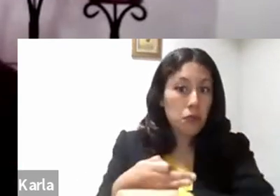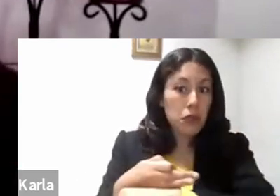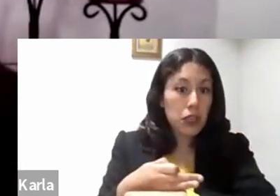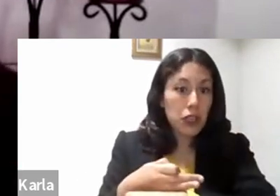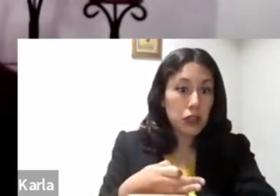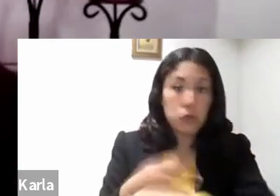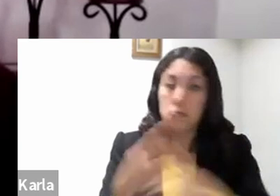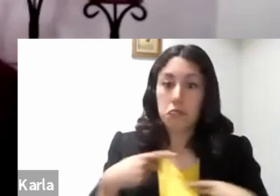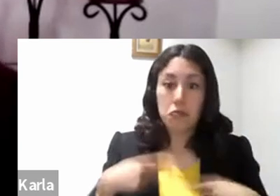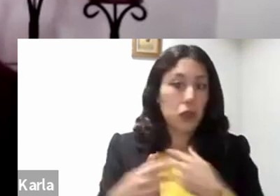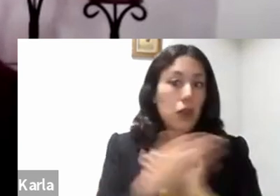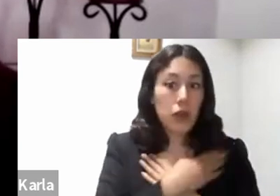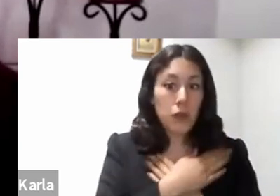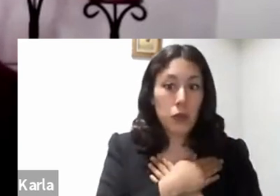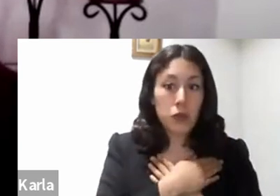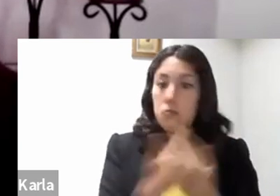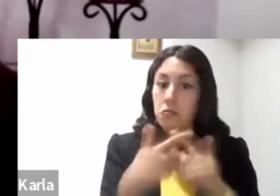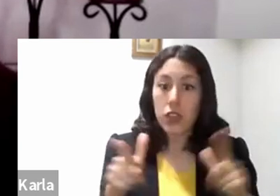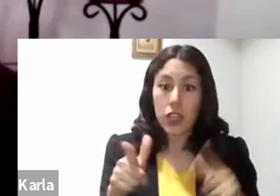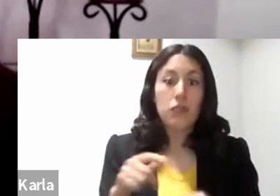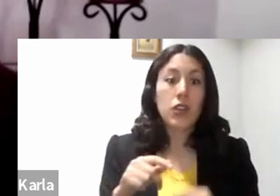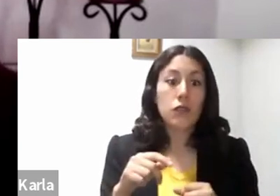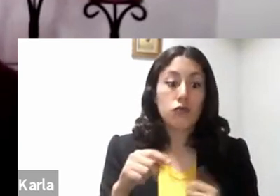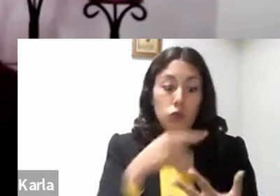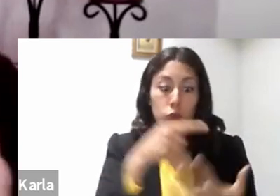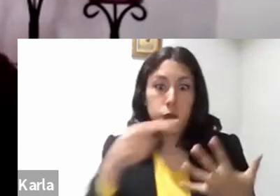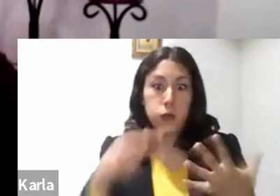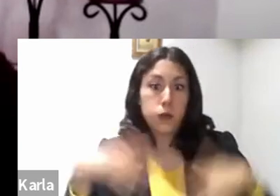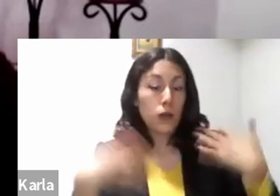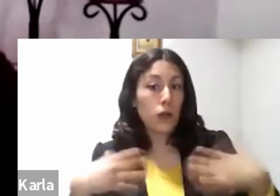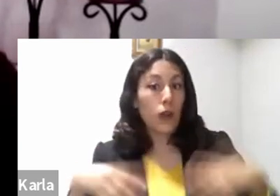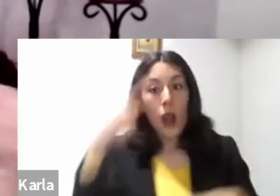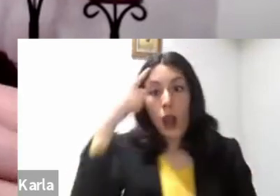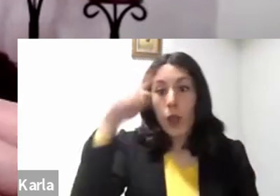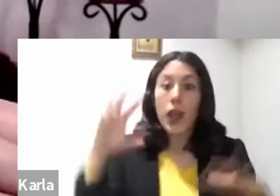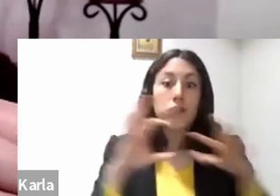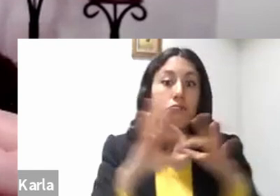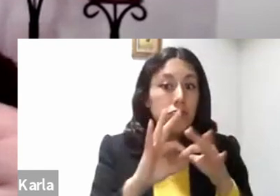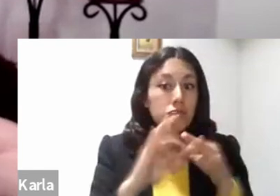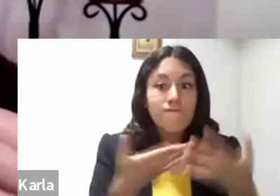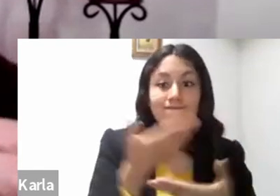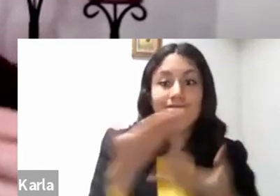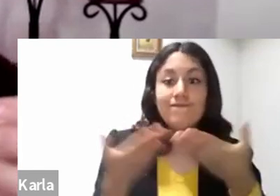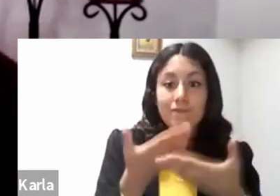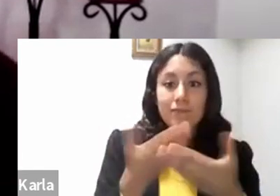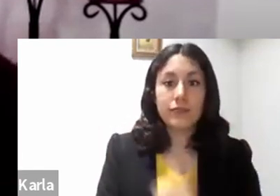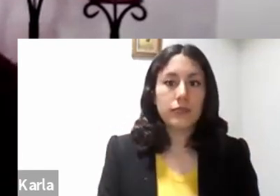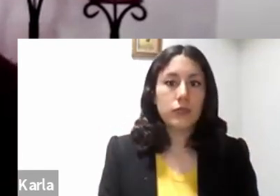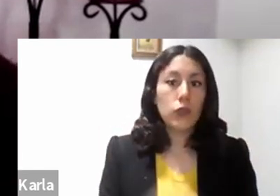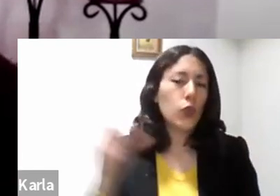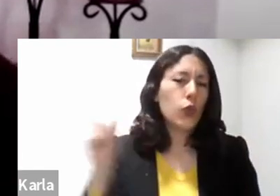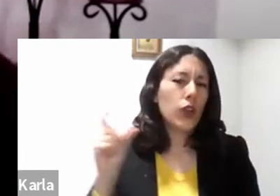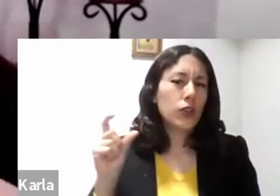la gente que amamos y que si no intentamos relacionarnos estas diferentes